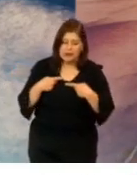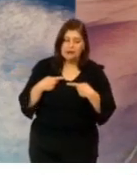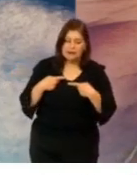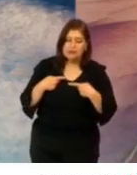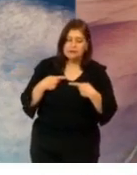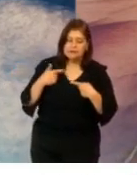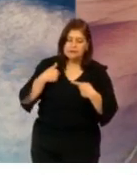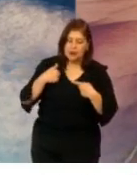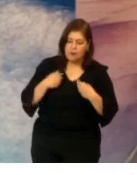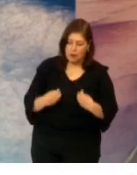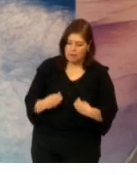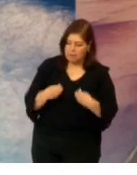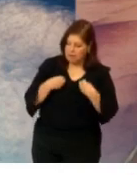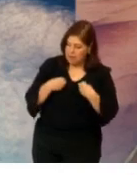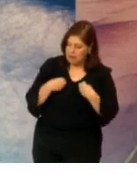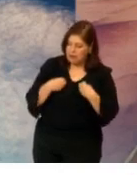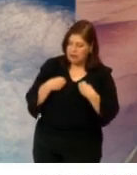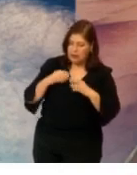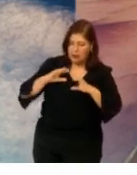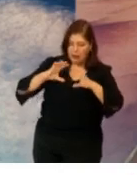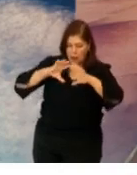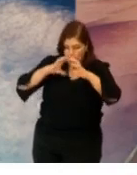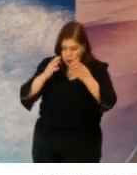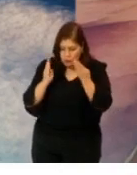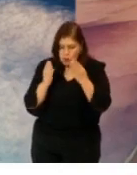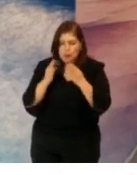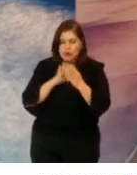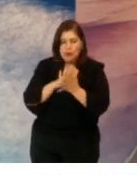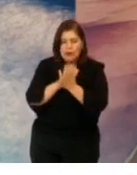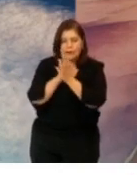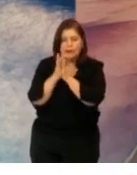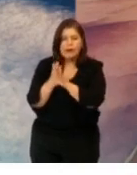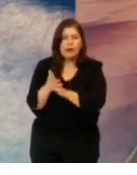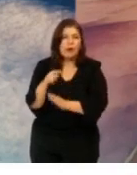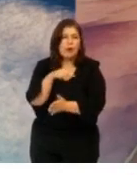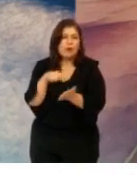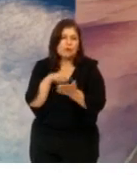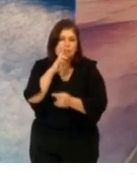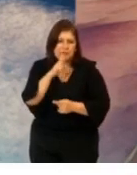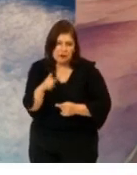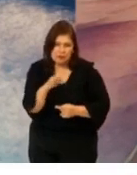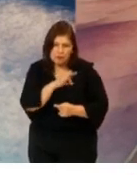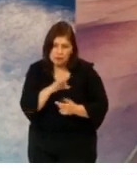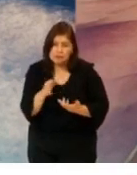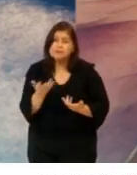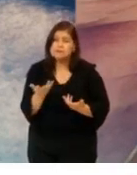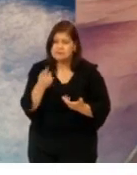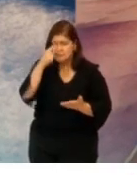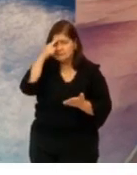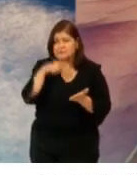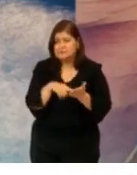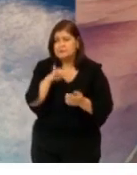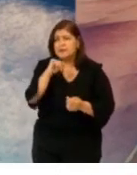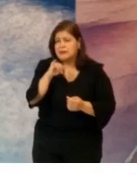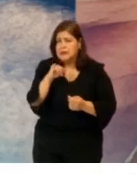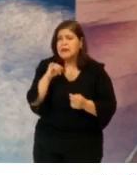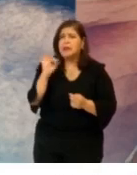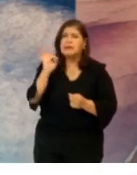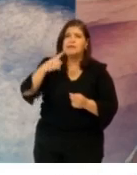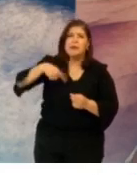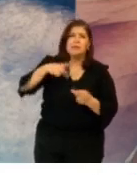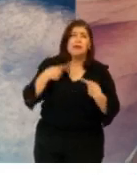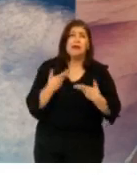y la vida puede convertirse en un lugar mejor. Y sí, quizá estamos viviendo una época de